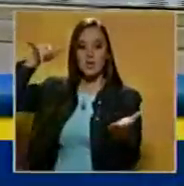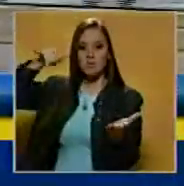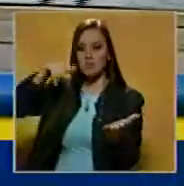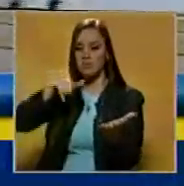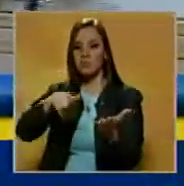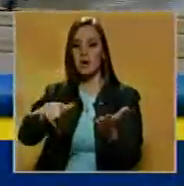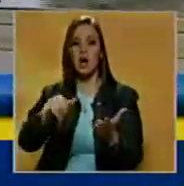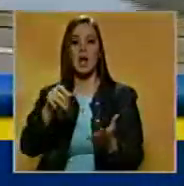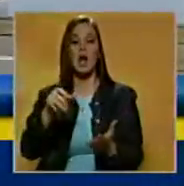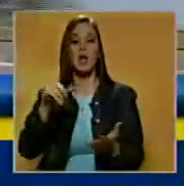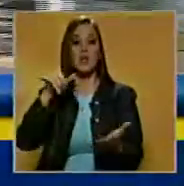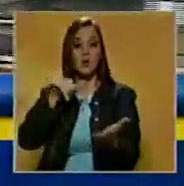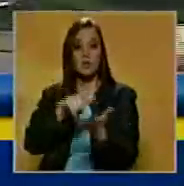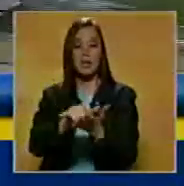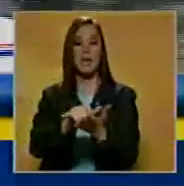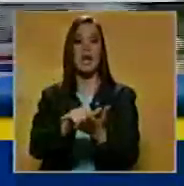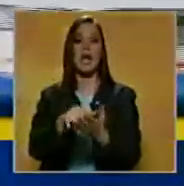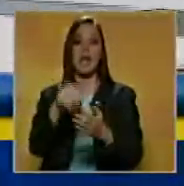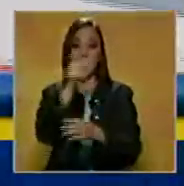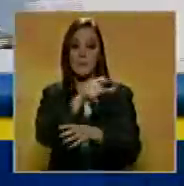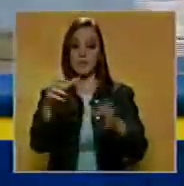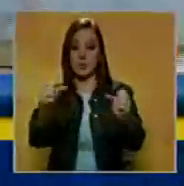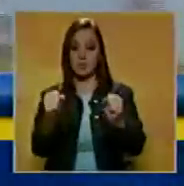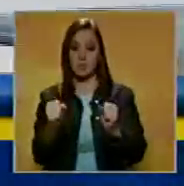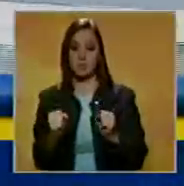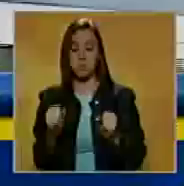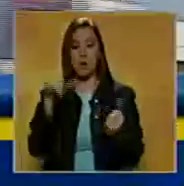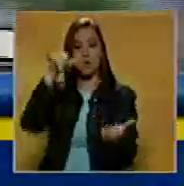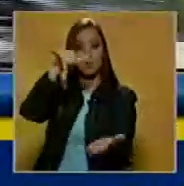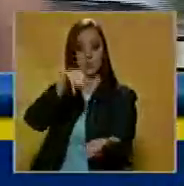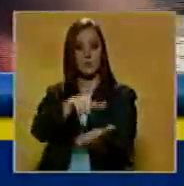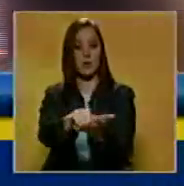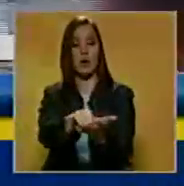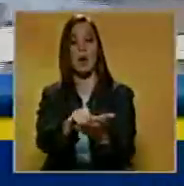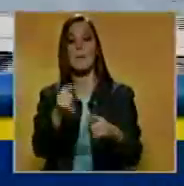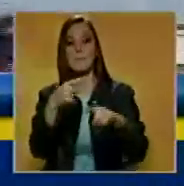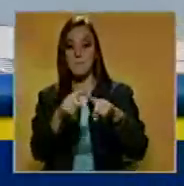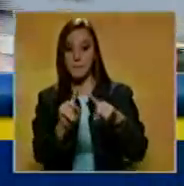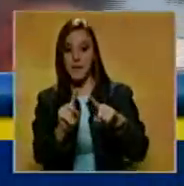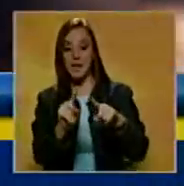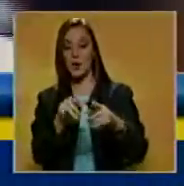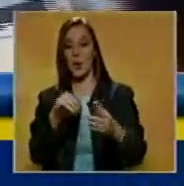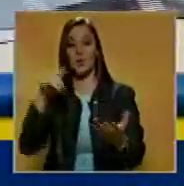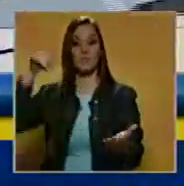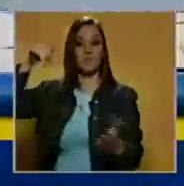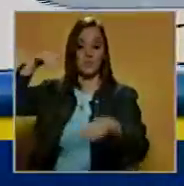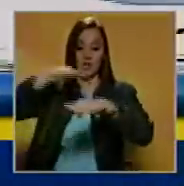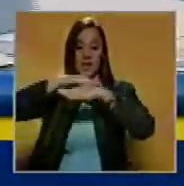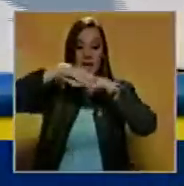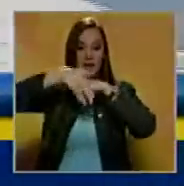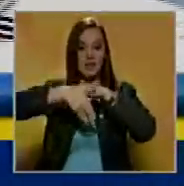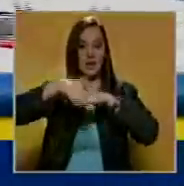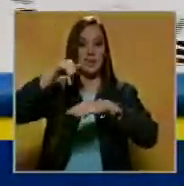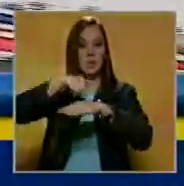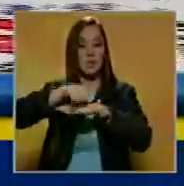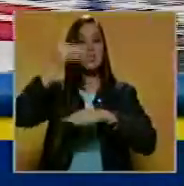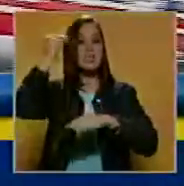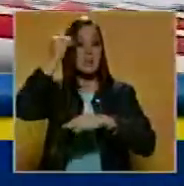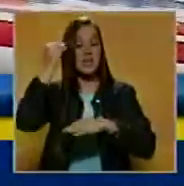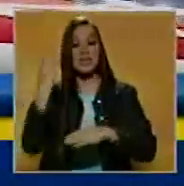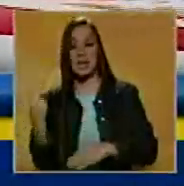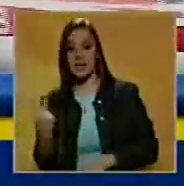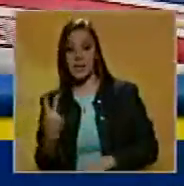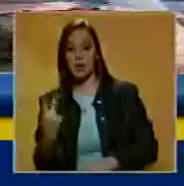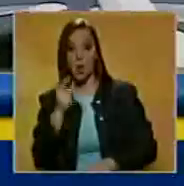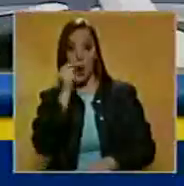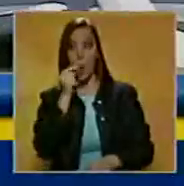tripulantes lograron aterrizar la aeronave, pero varios metros después del punto inicial de la pista, se presume que los pilotos